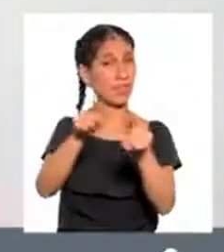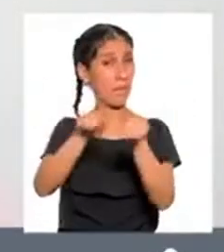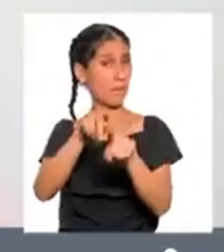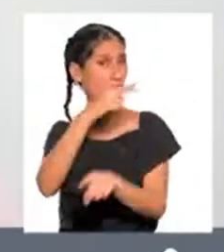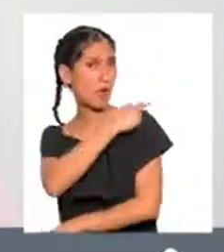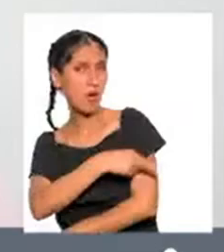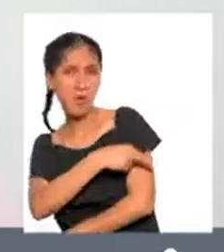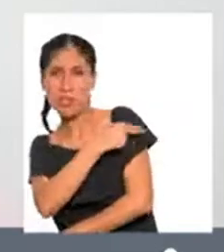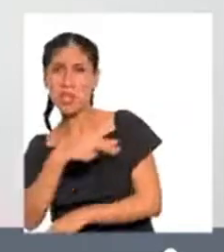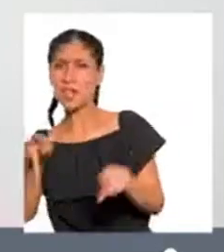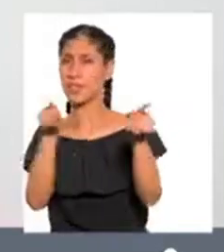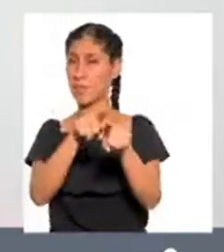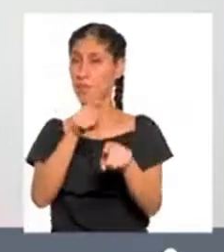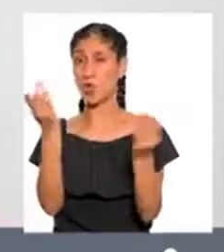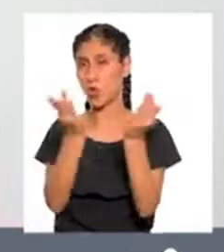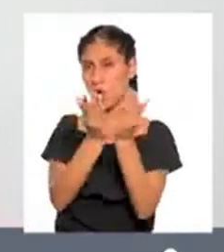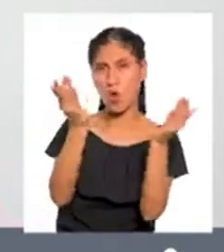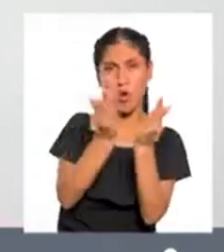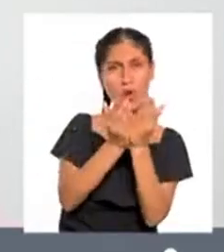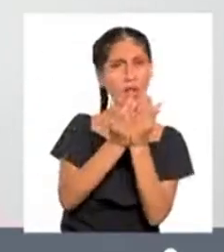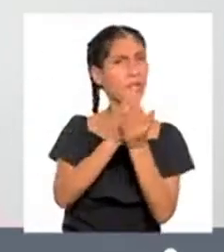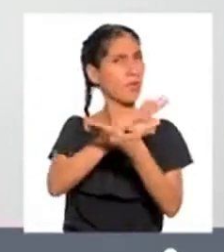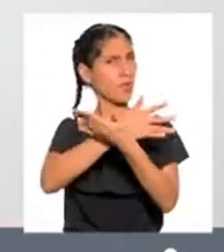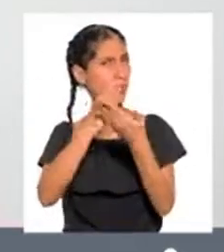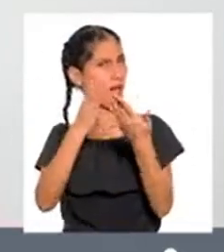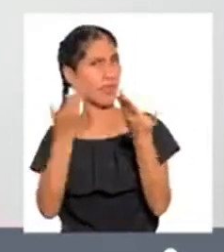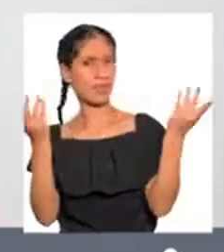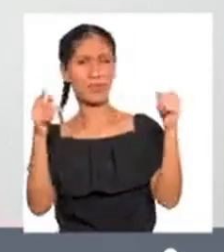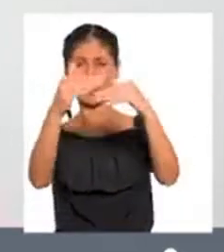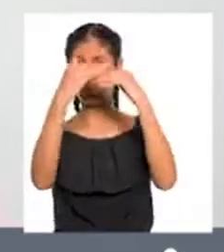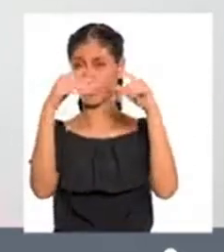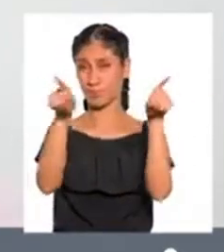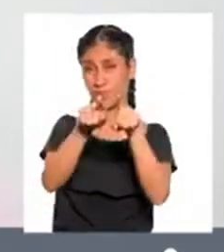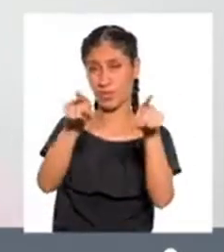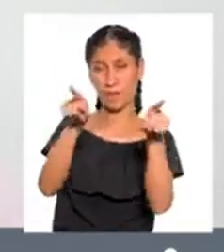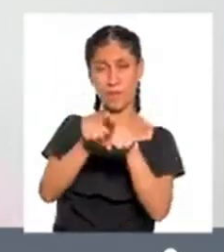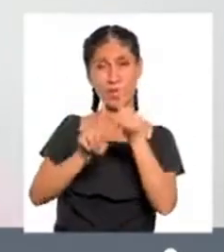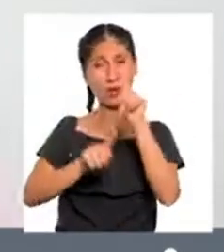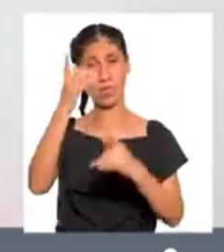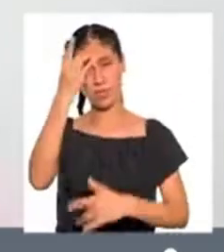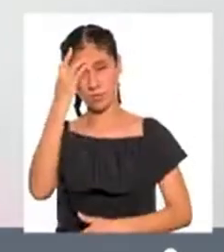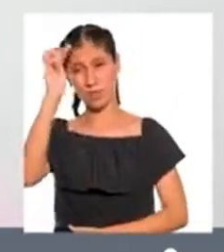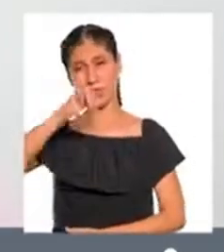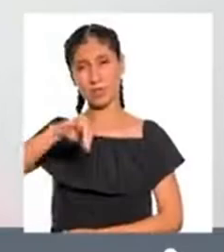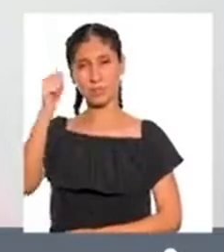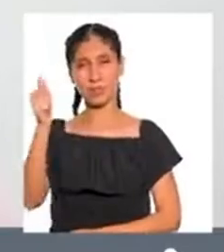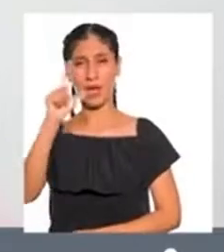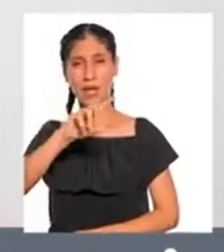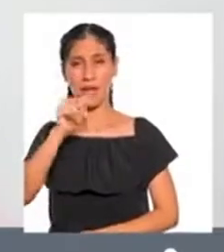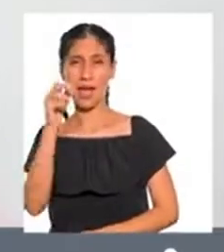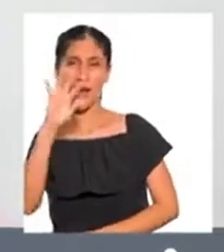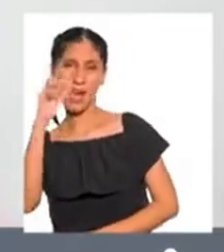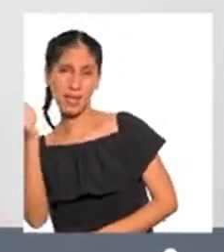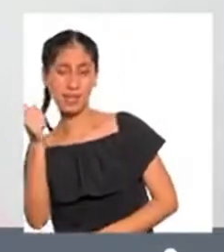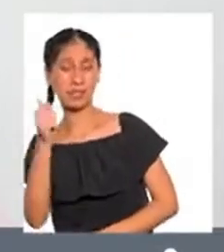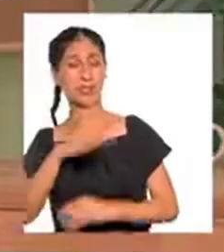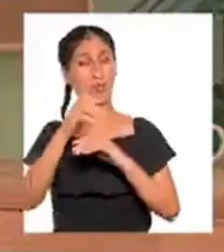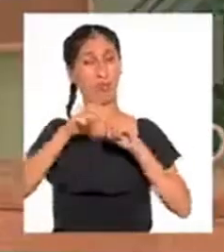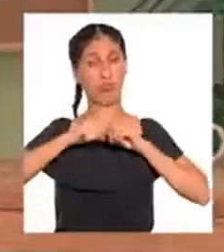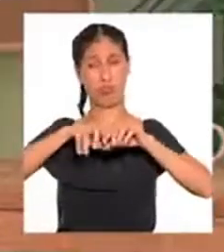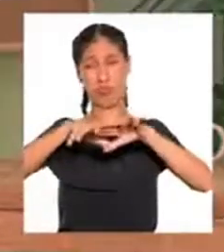salud. La morbilidad se incrementó y algunas enfermedades como la malaria alcanzaron proporciones